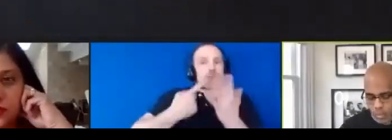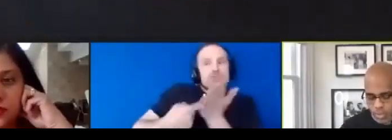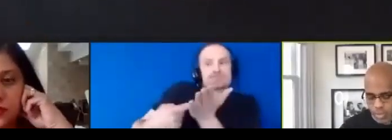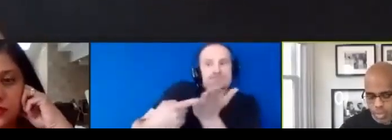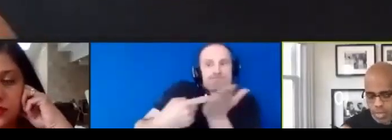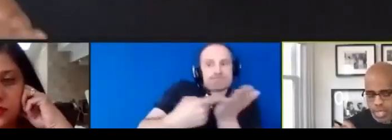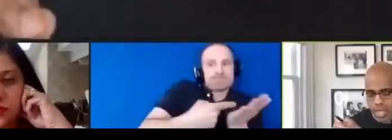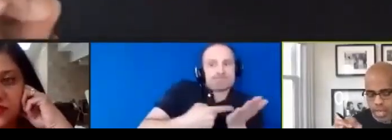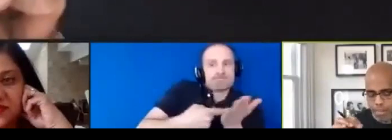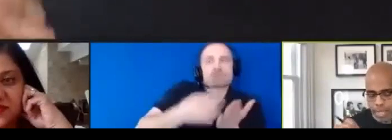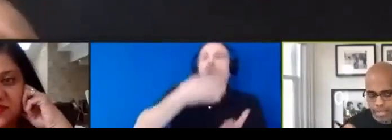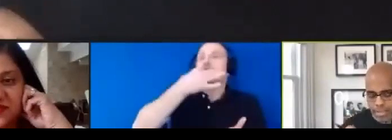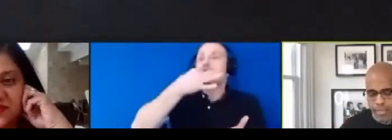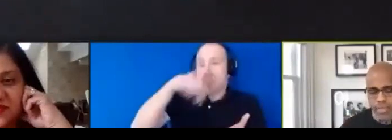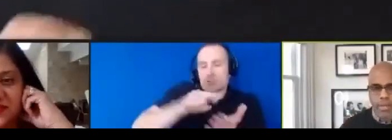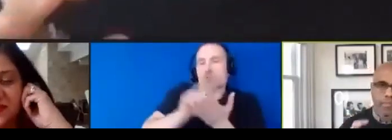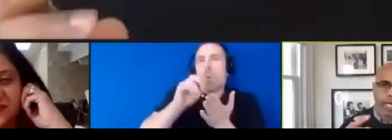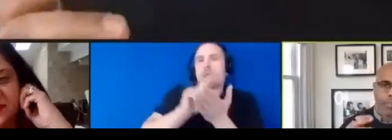que sucediera hoy